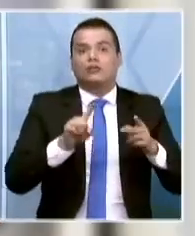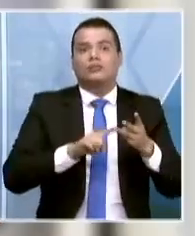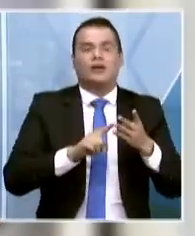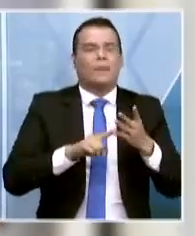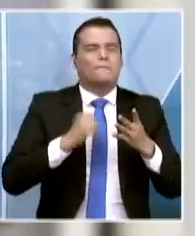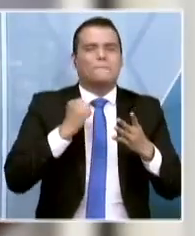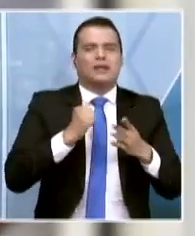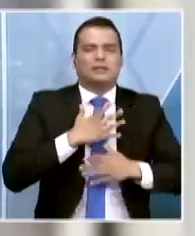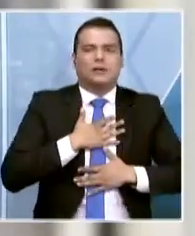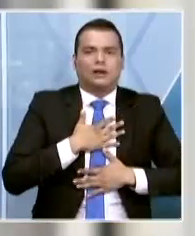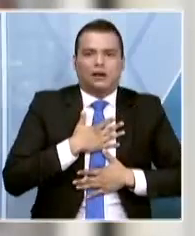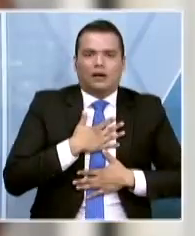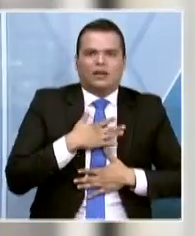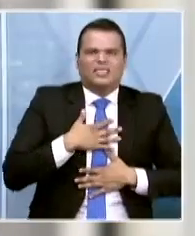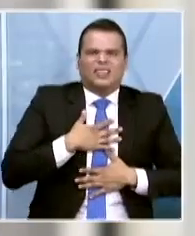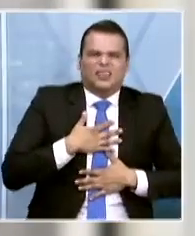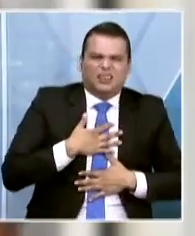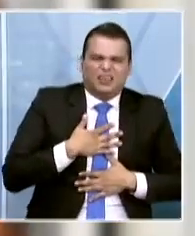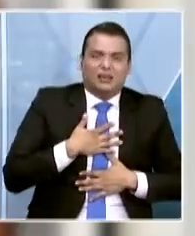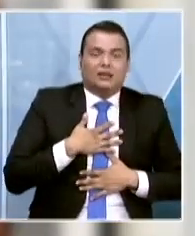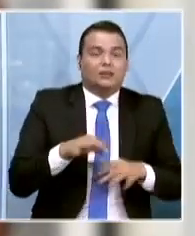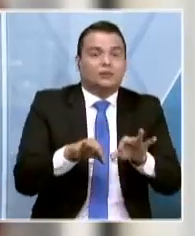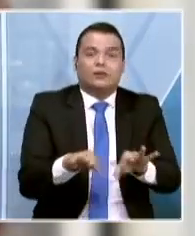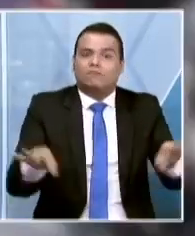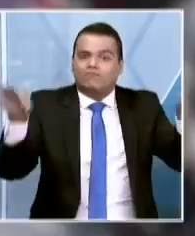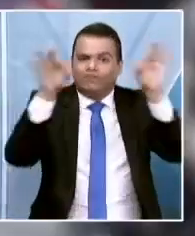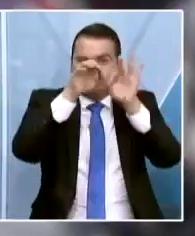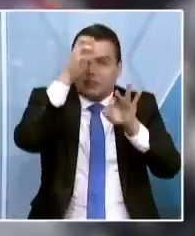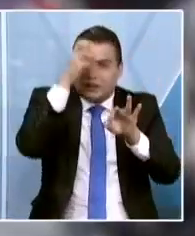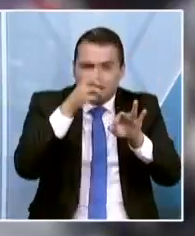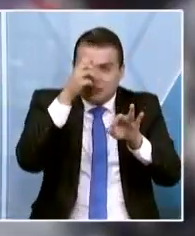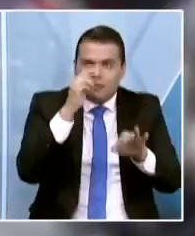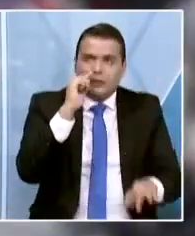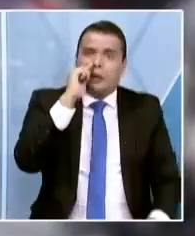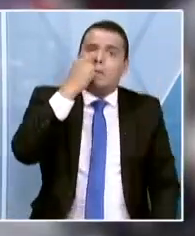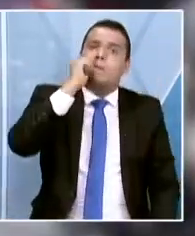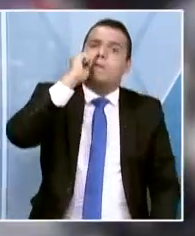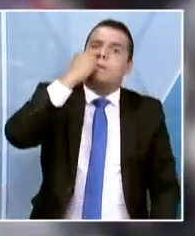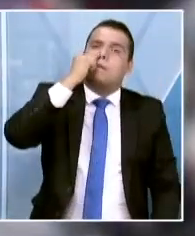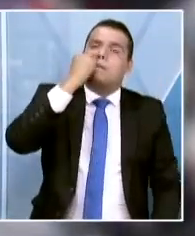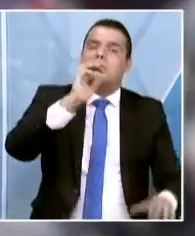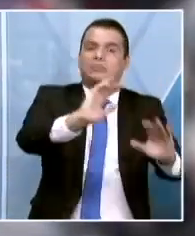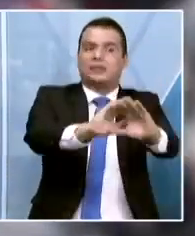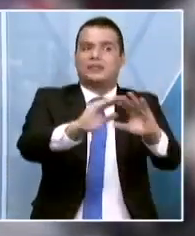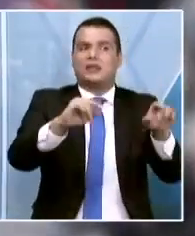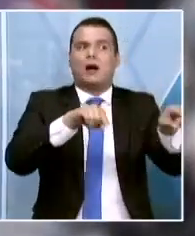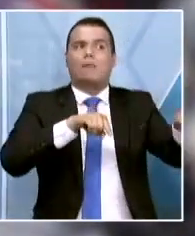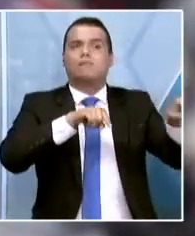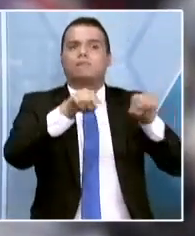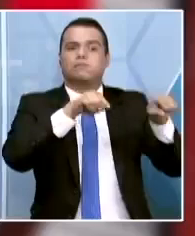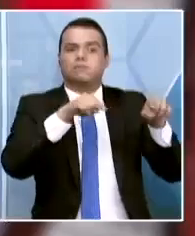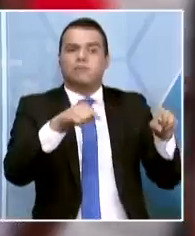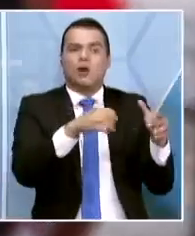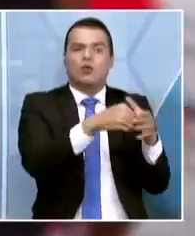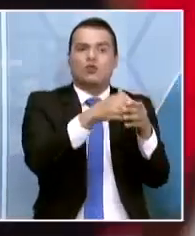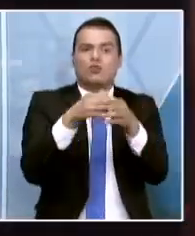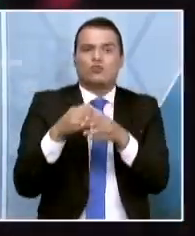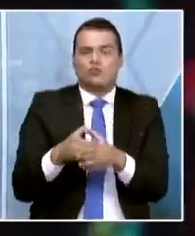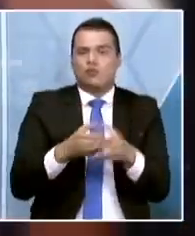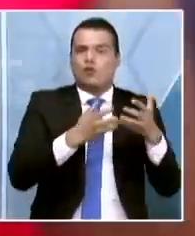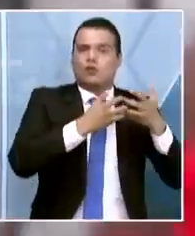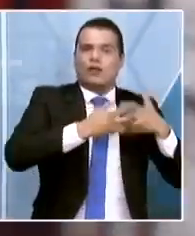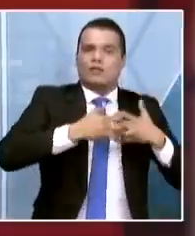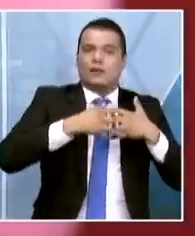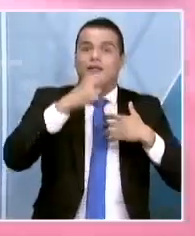por esto que es fundamental la prueba de olfato en los tamizajes y en los protocolos de bioseguridad para los diferentes sectores de la economía que se